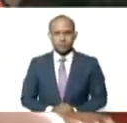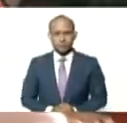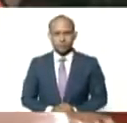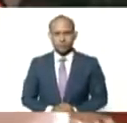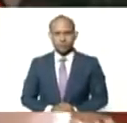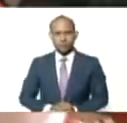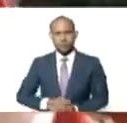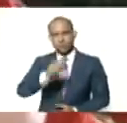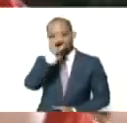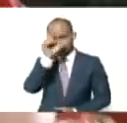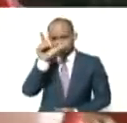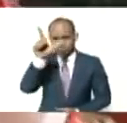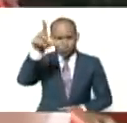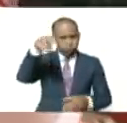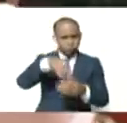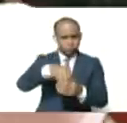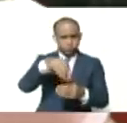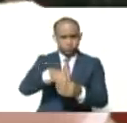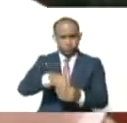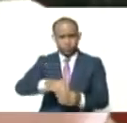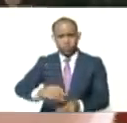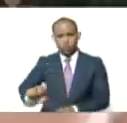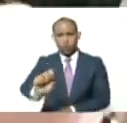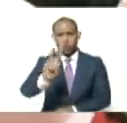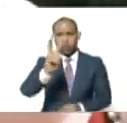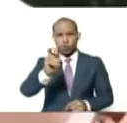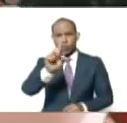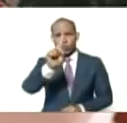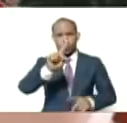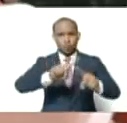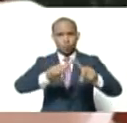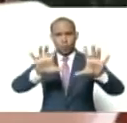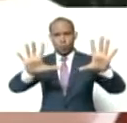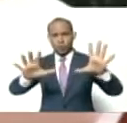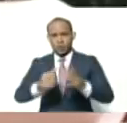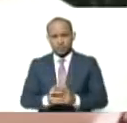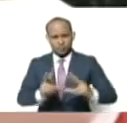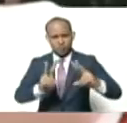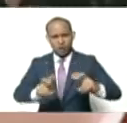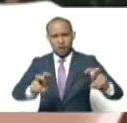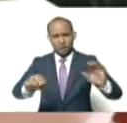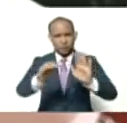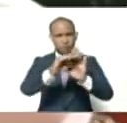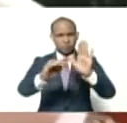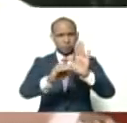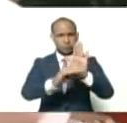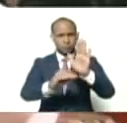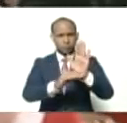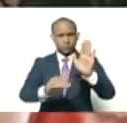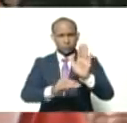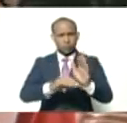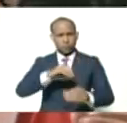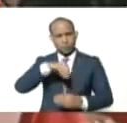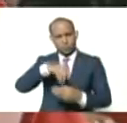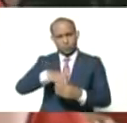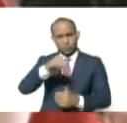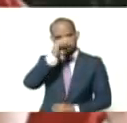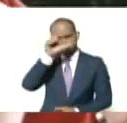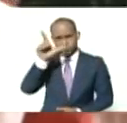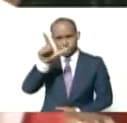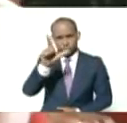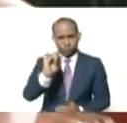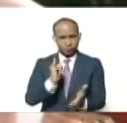En el partido, el nuevo 1x10 y la revisión de las estructuras del partido,